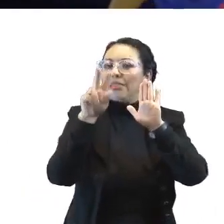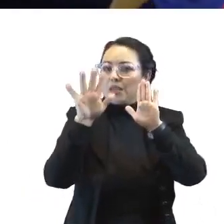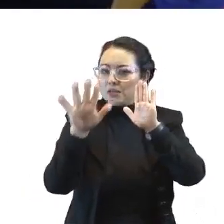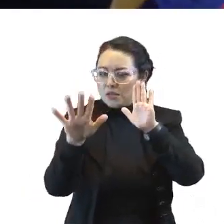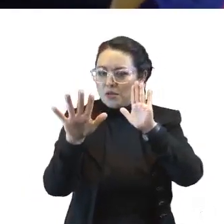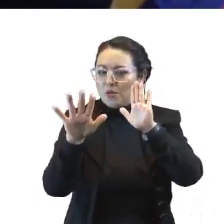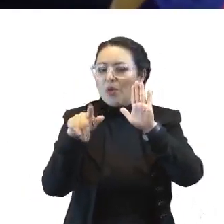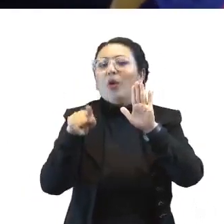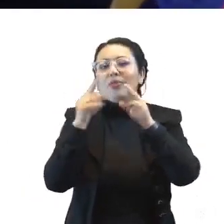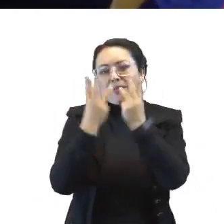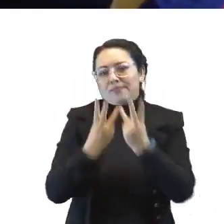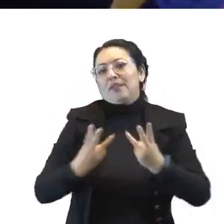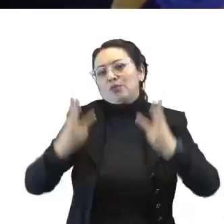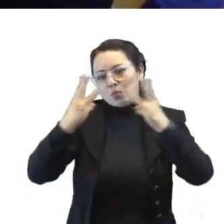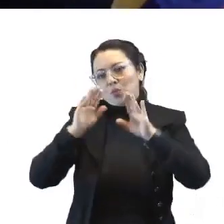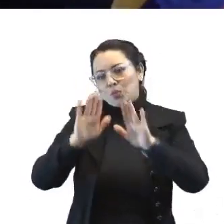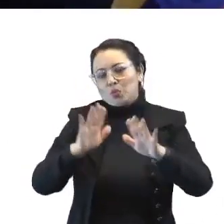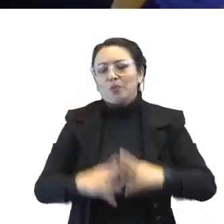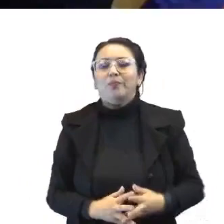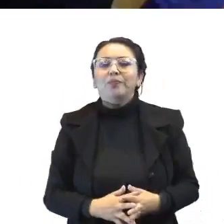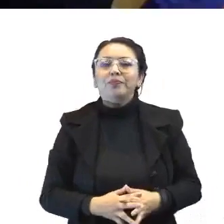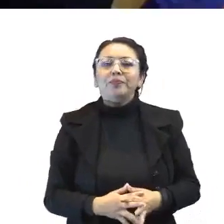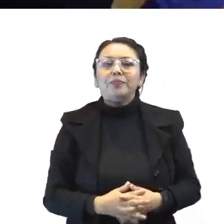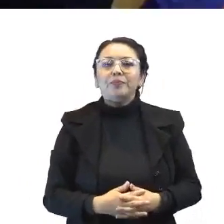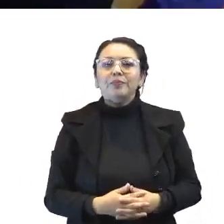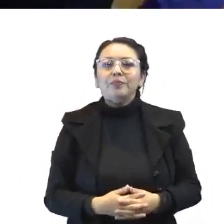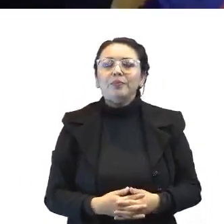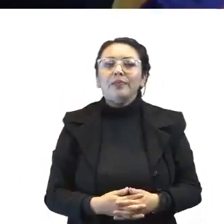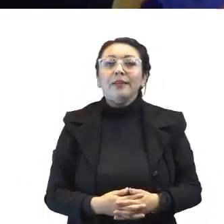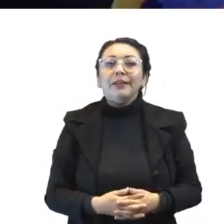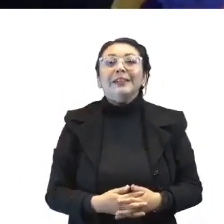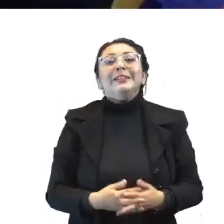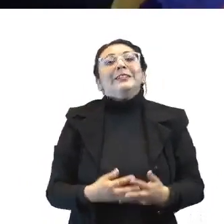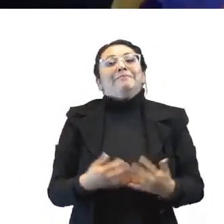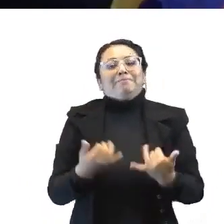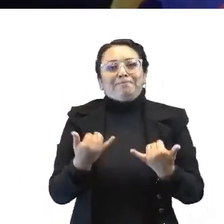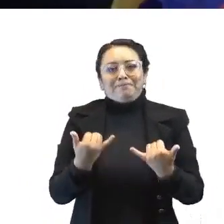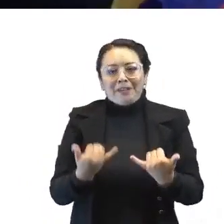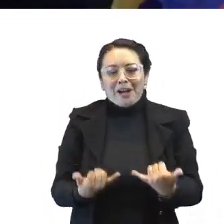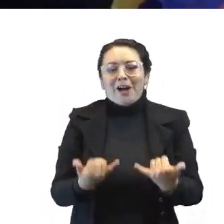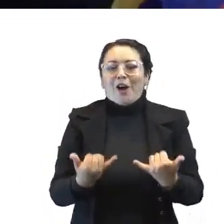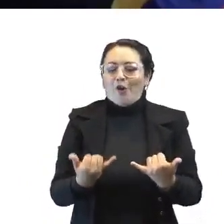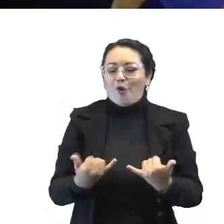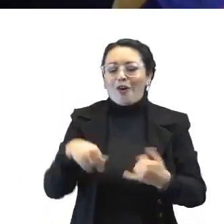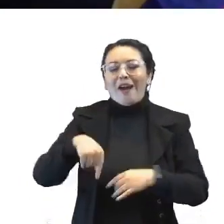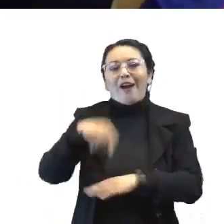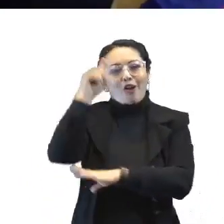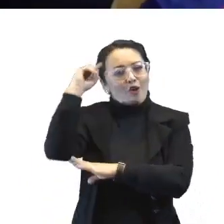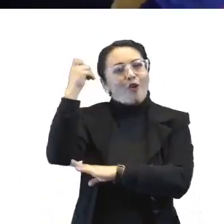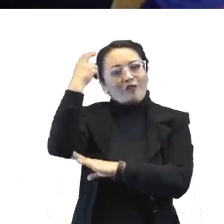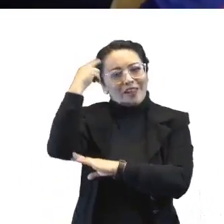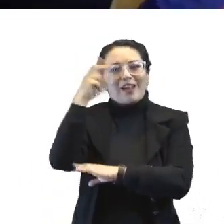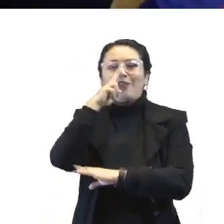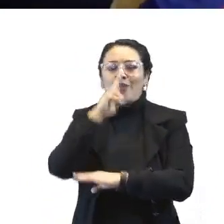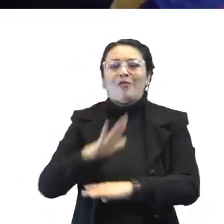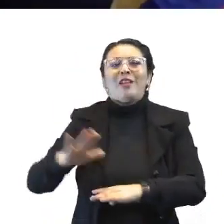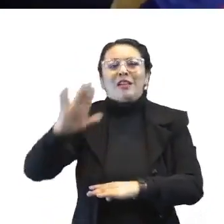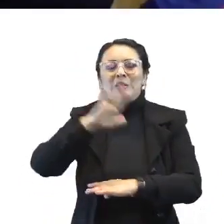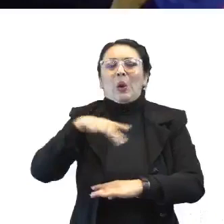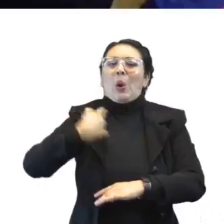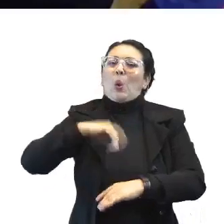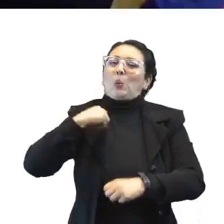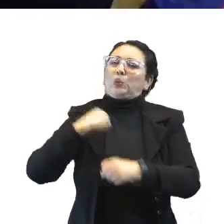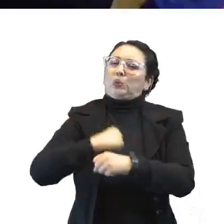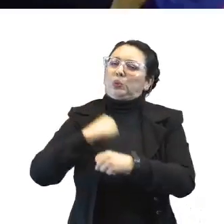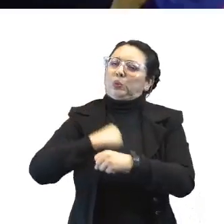1325 de Naciones Unidas. Ahora nos queda a nosotros como gobierno nacional una tarea enorme